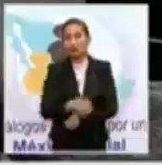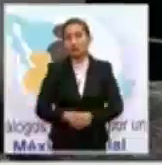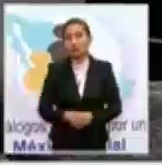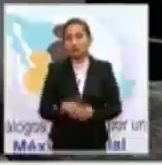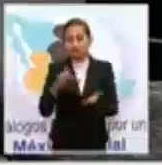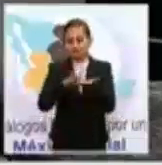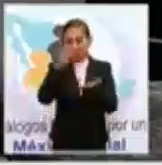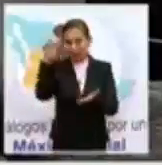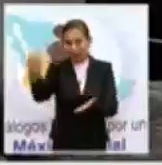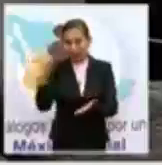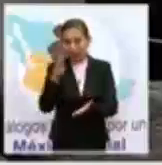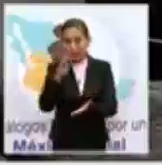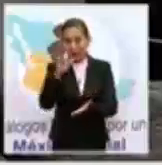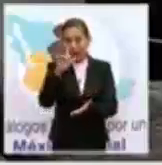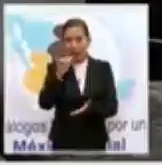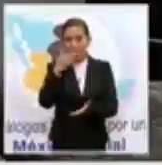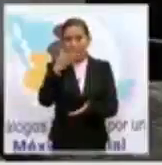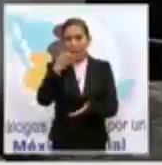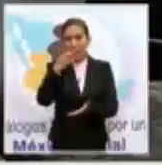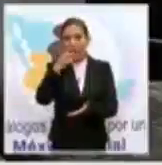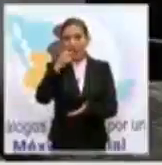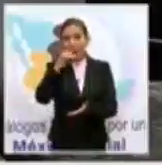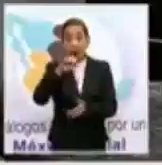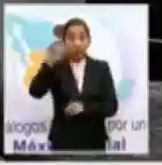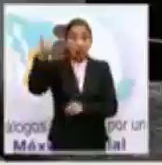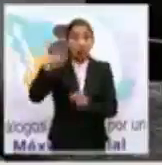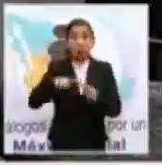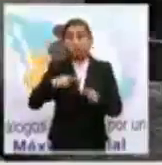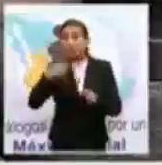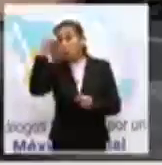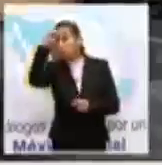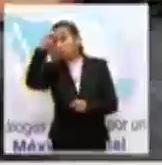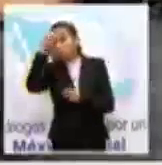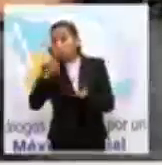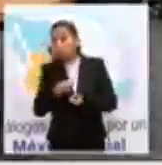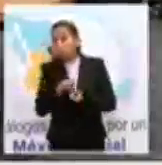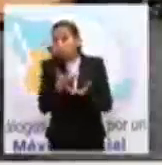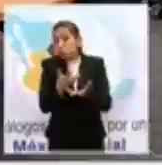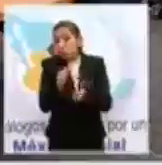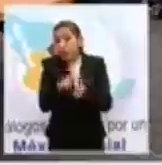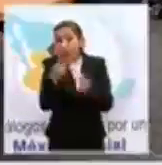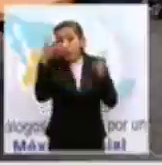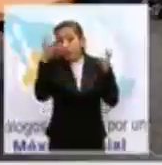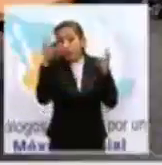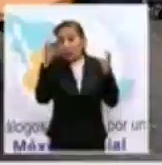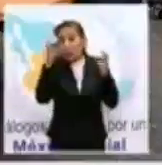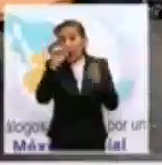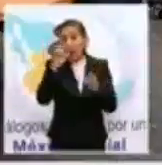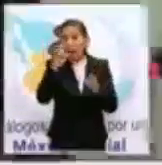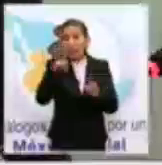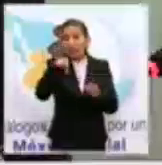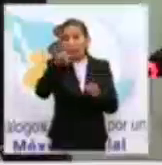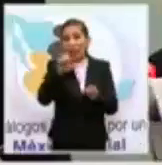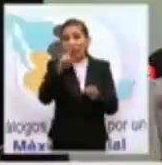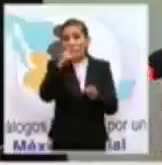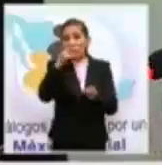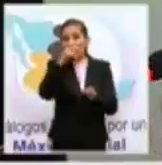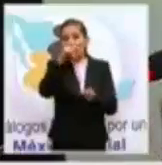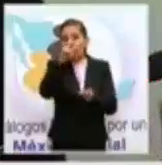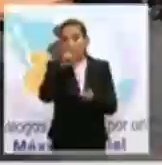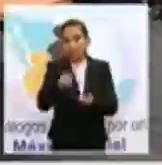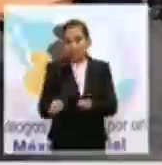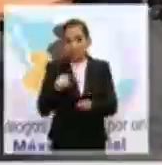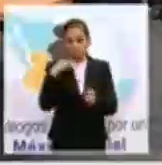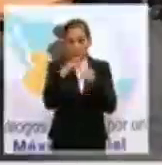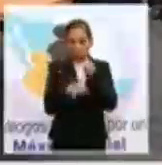Muy bien, gracias Blanca Heredia. ¿Alguien más que quiera abordar sobre el tema? Enrique González. Sí, yo